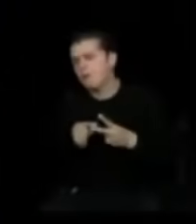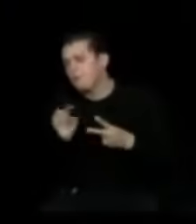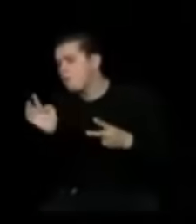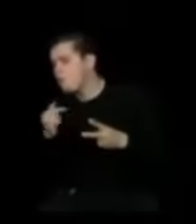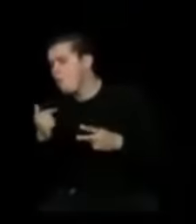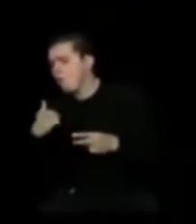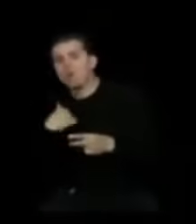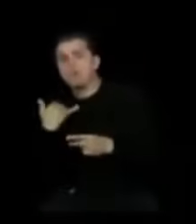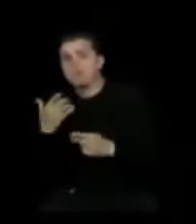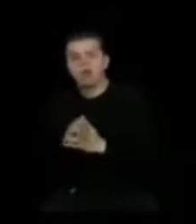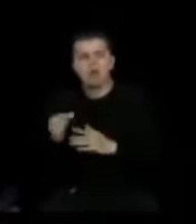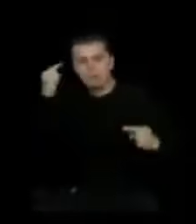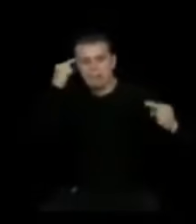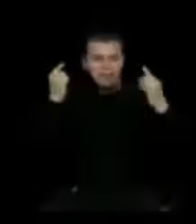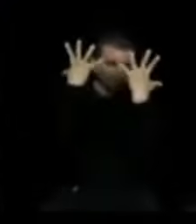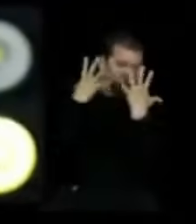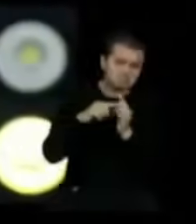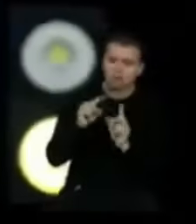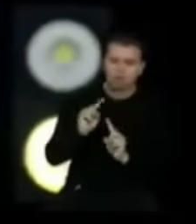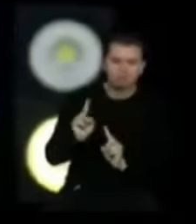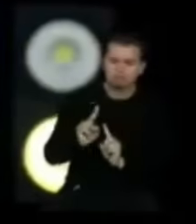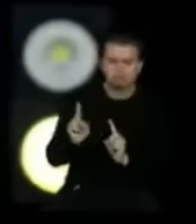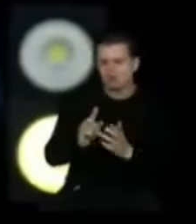estés aquí y digas, yo no estoy sufriendo de depresión.